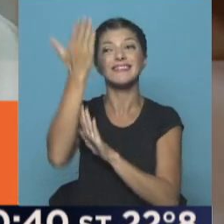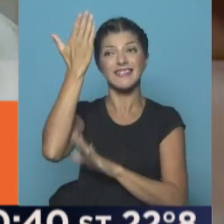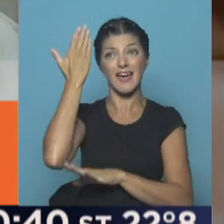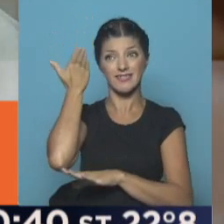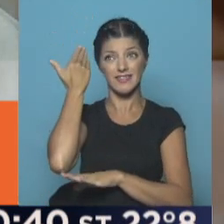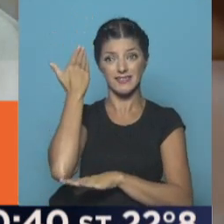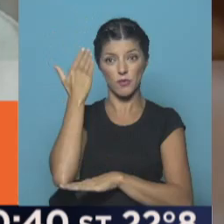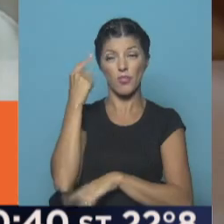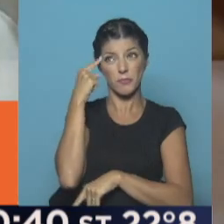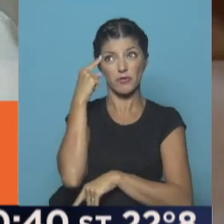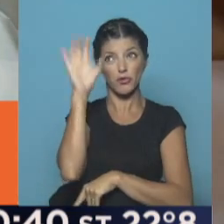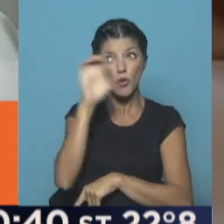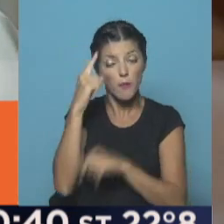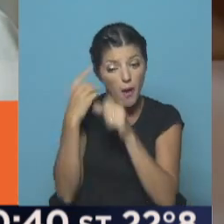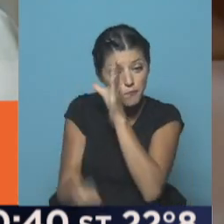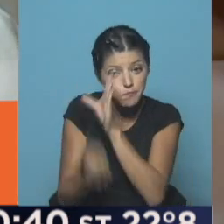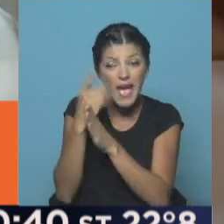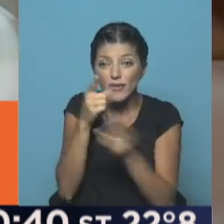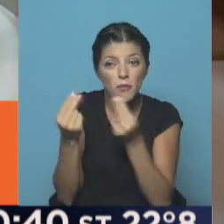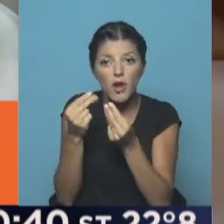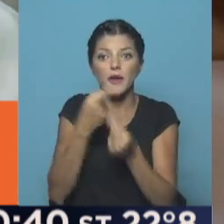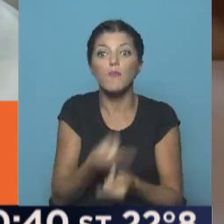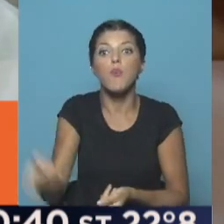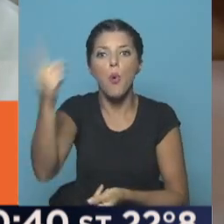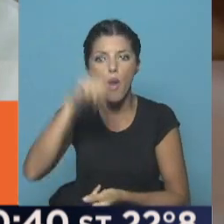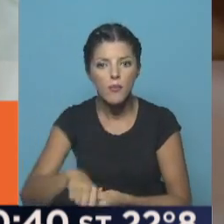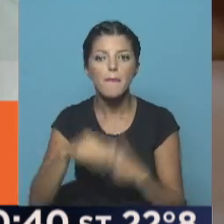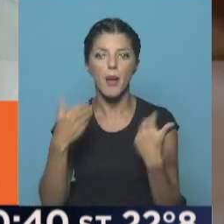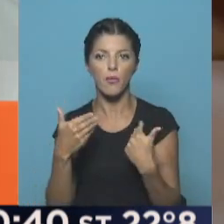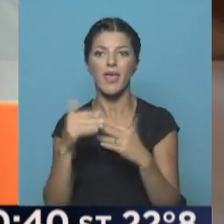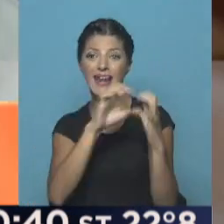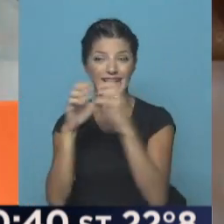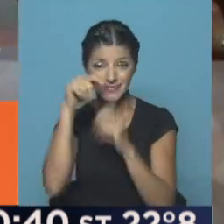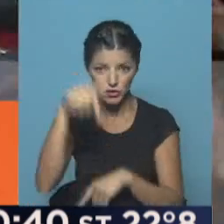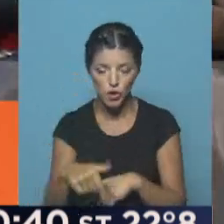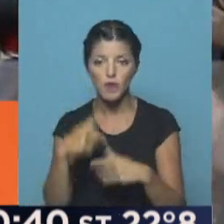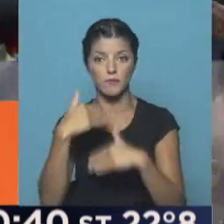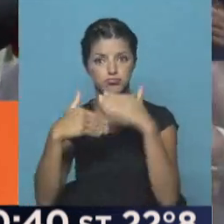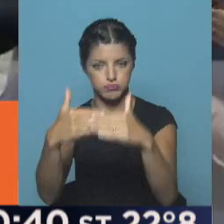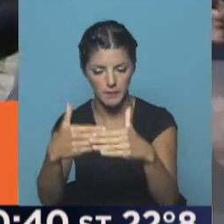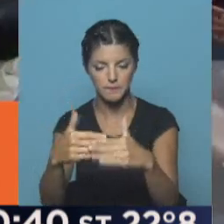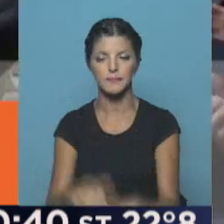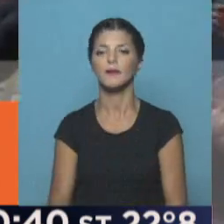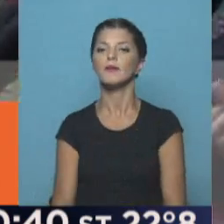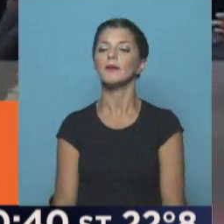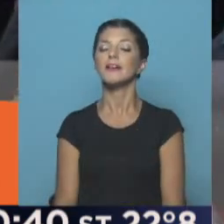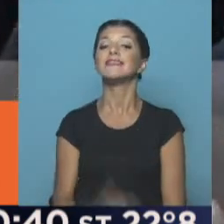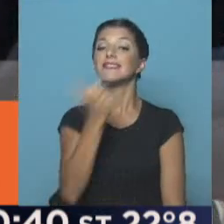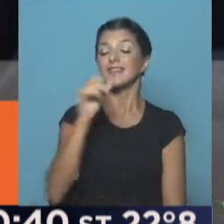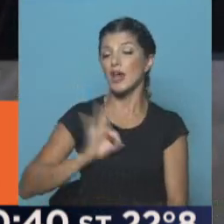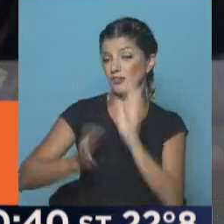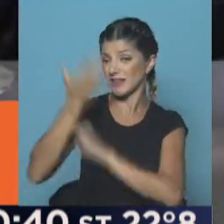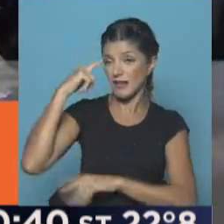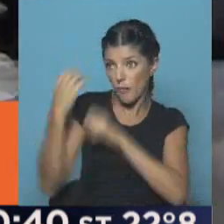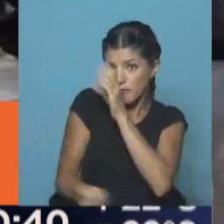de la Unión Europea para afrontar la crisis del mundo moderno. Al cumplirse 60 años de la creación del grupo,